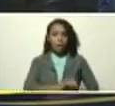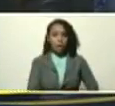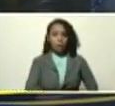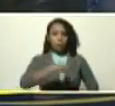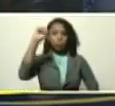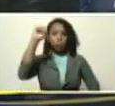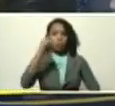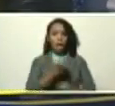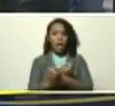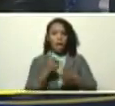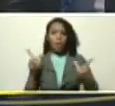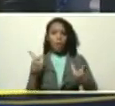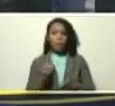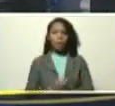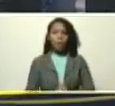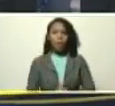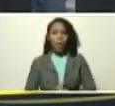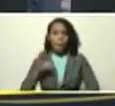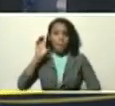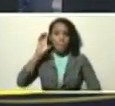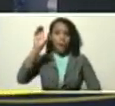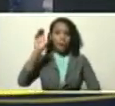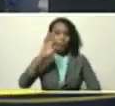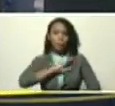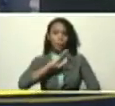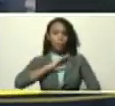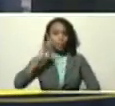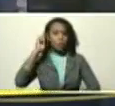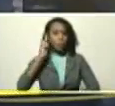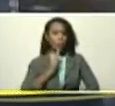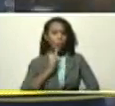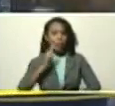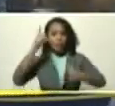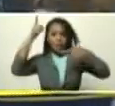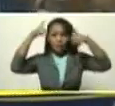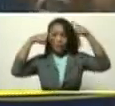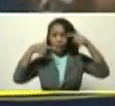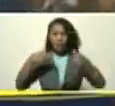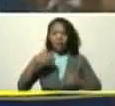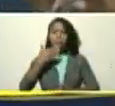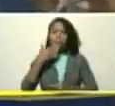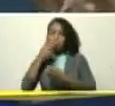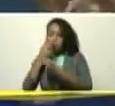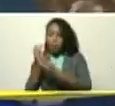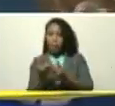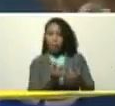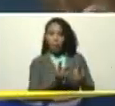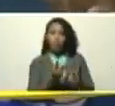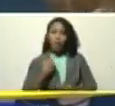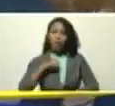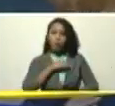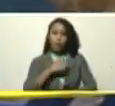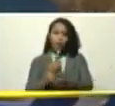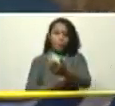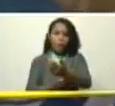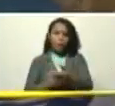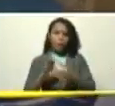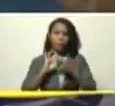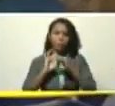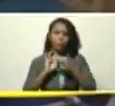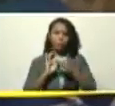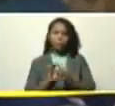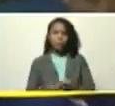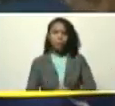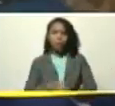libertadores, a la patria de Simón Bolívar y de Hugo Chávez. Bienvenidos, son nuestros hermanos